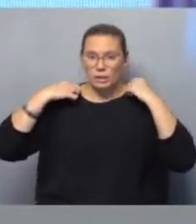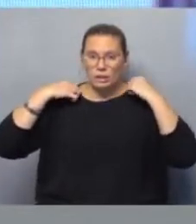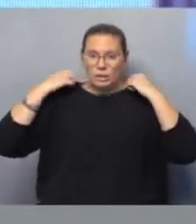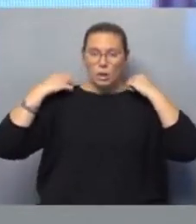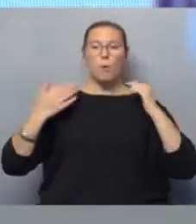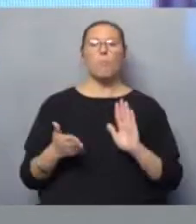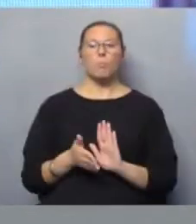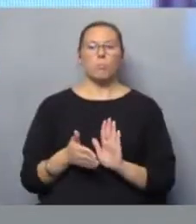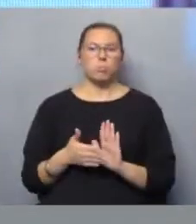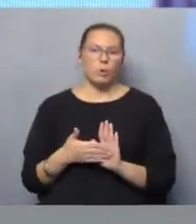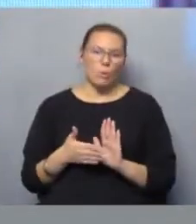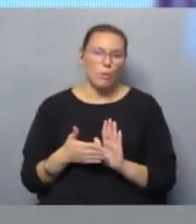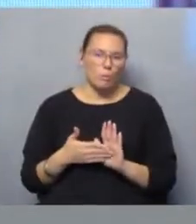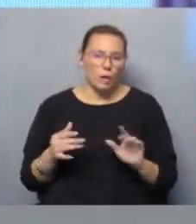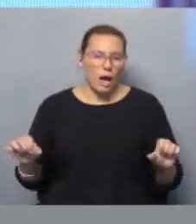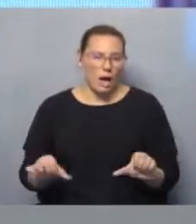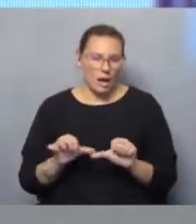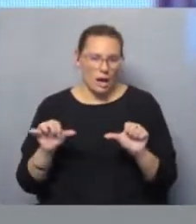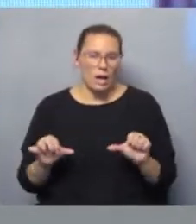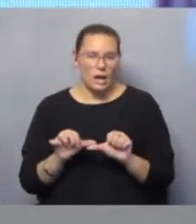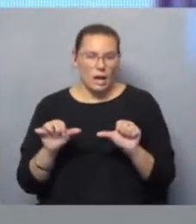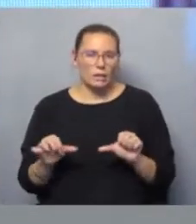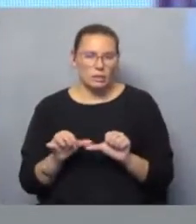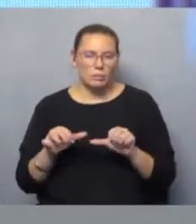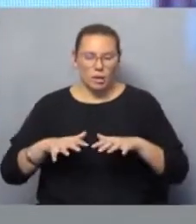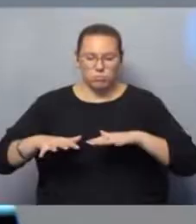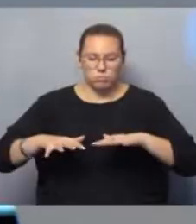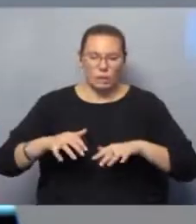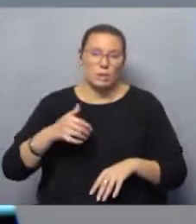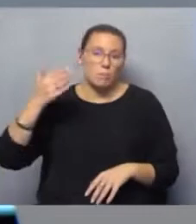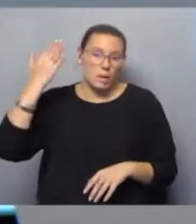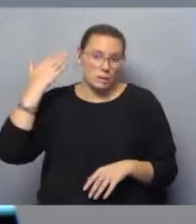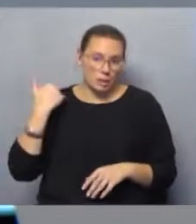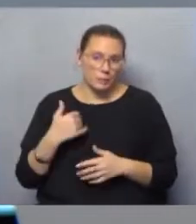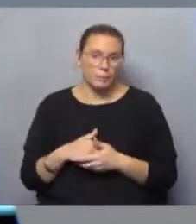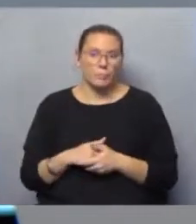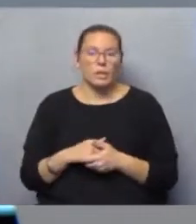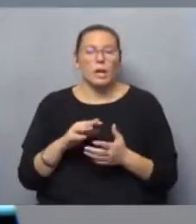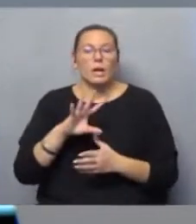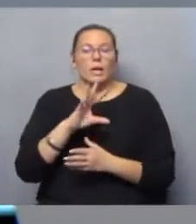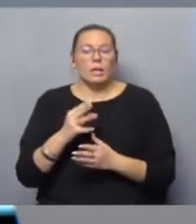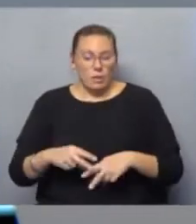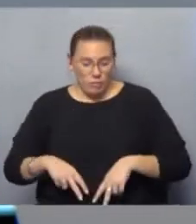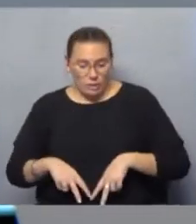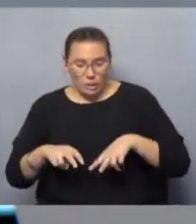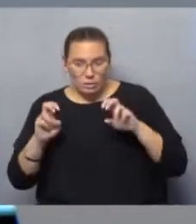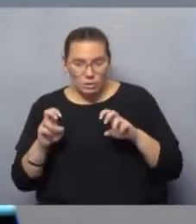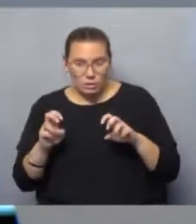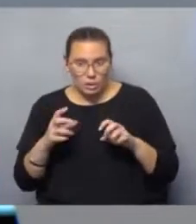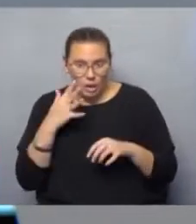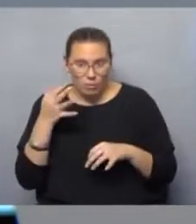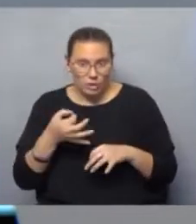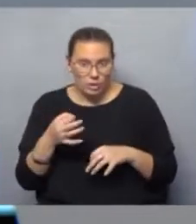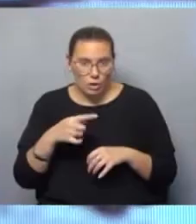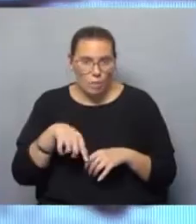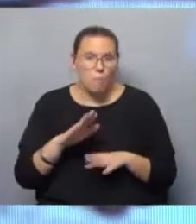de actividad tectónica del pasado, ¿no? Y ahora, la geología, y acá voy bien al lugar